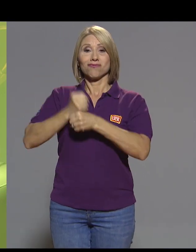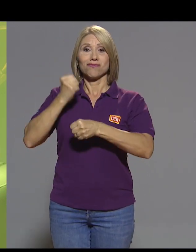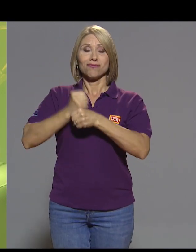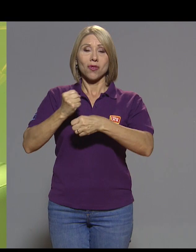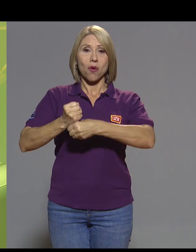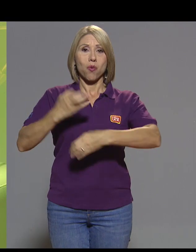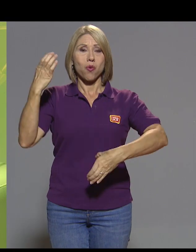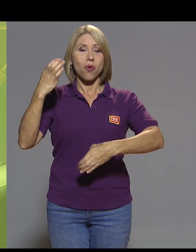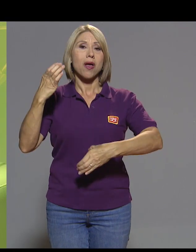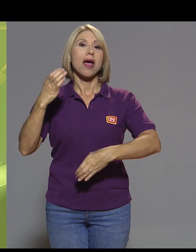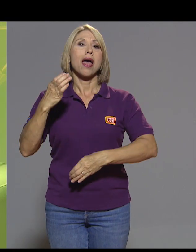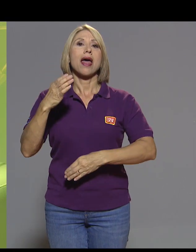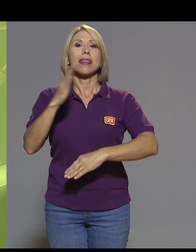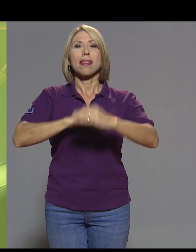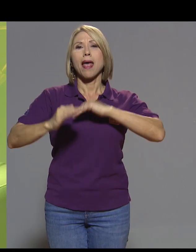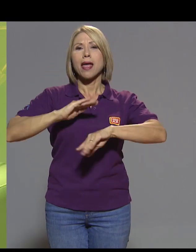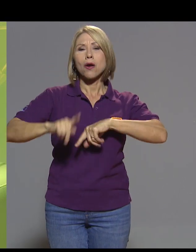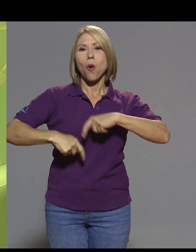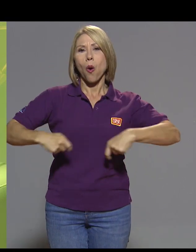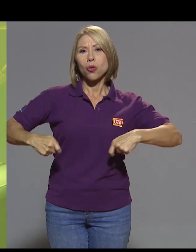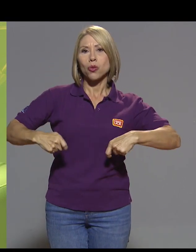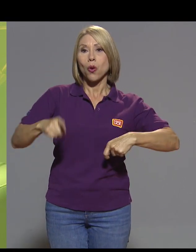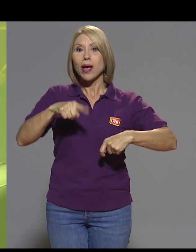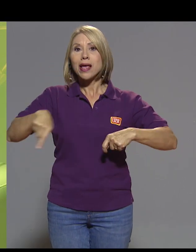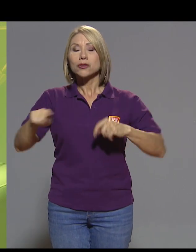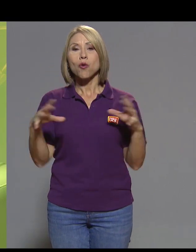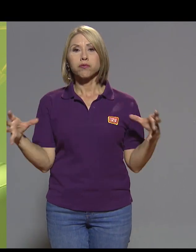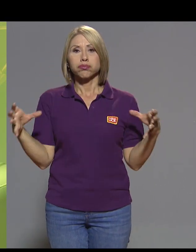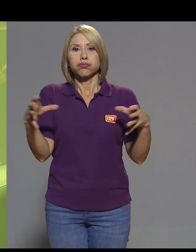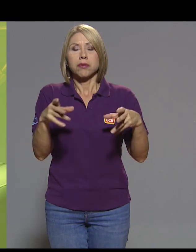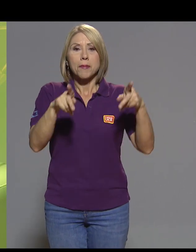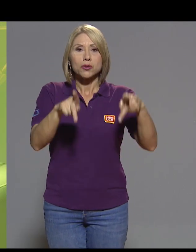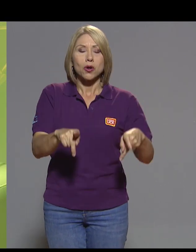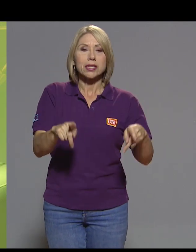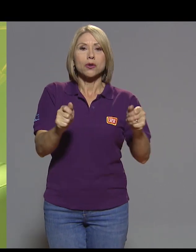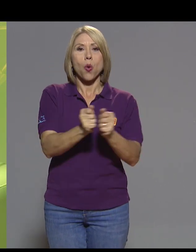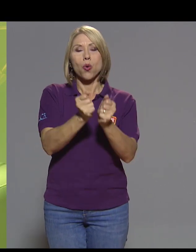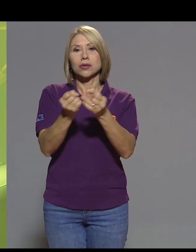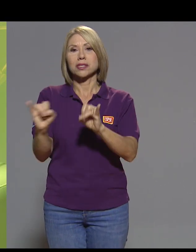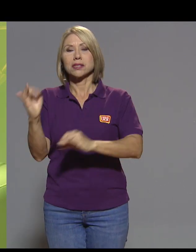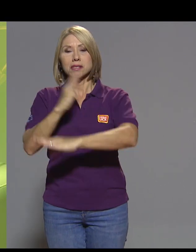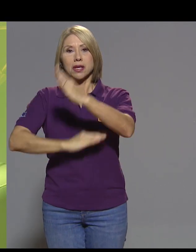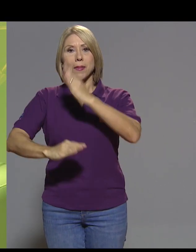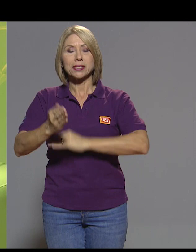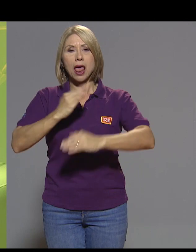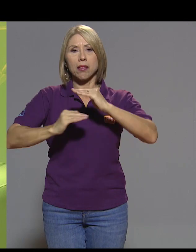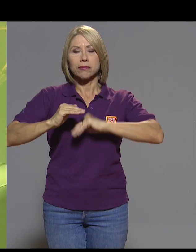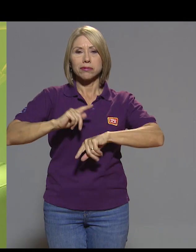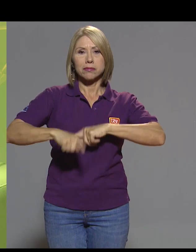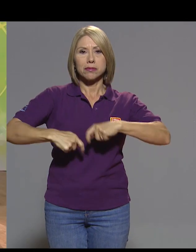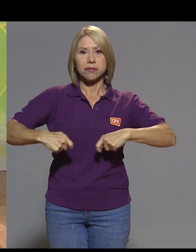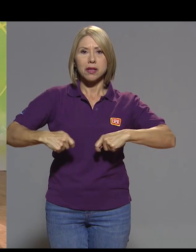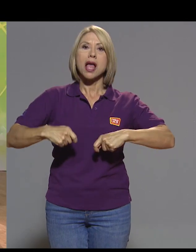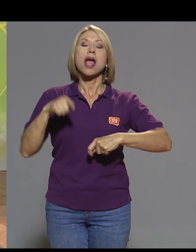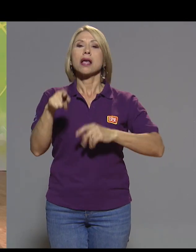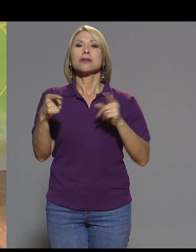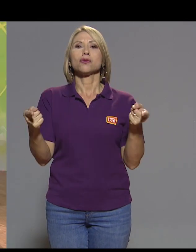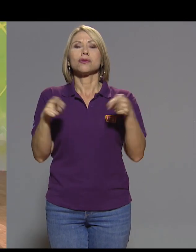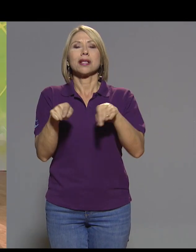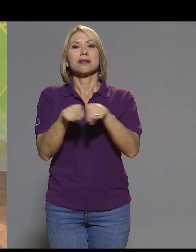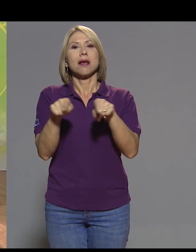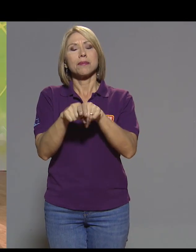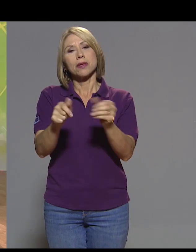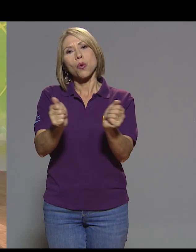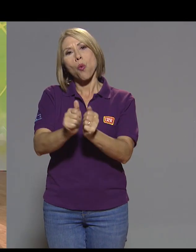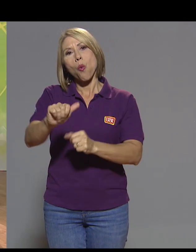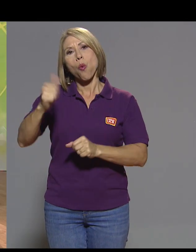labor de la federación de taekwondo que agrupa personas con discapacidad de personas sin discapacidad que practican este deporte eso sucede